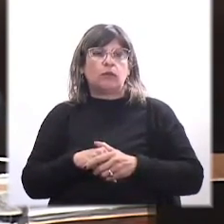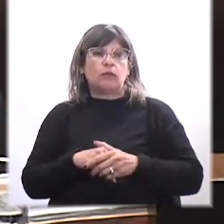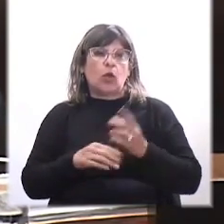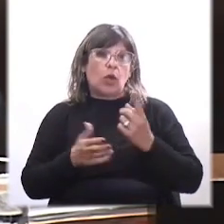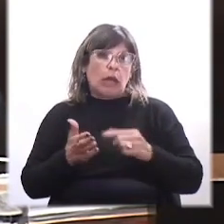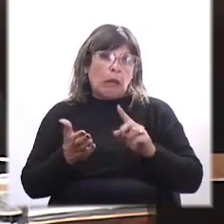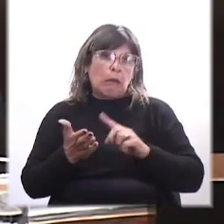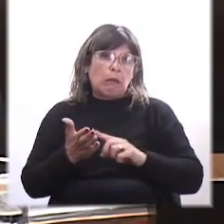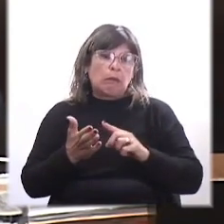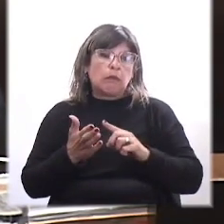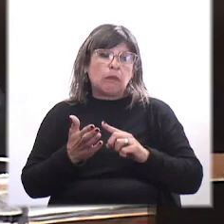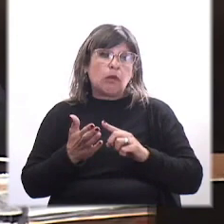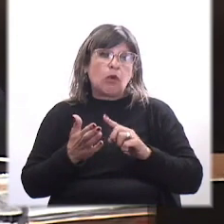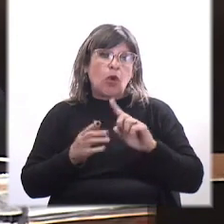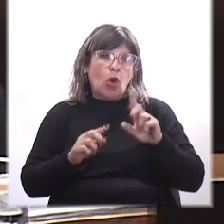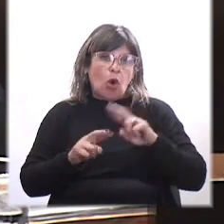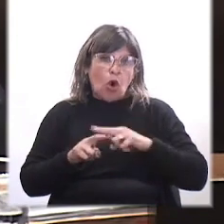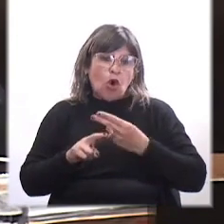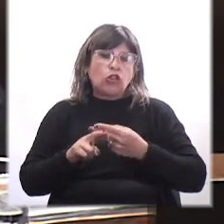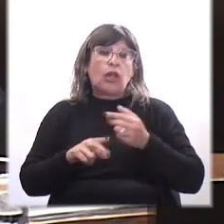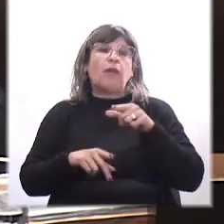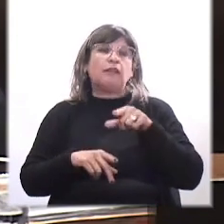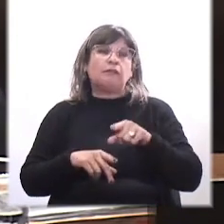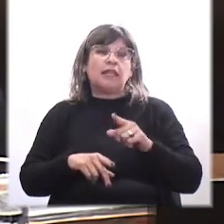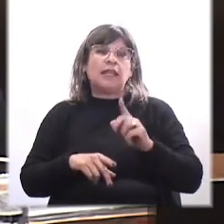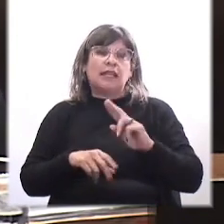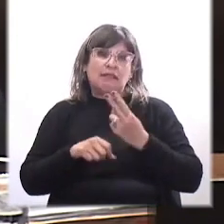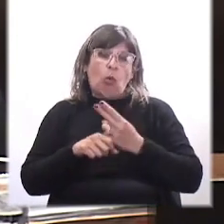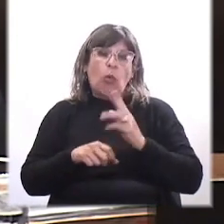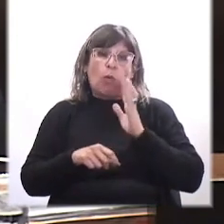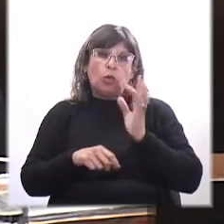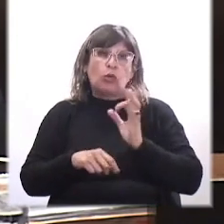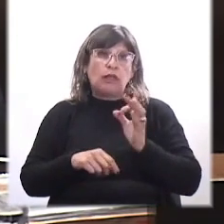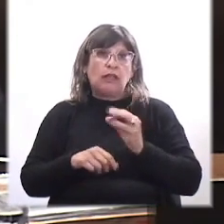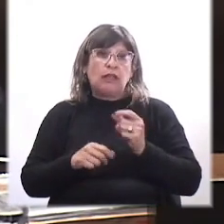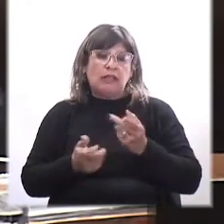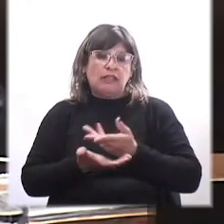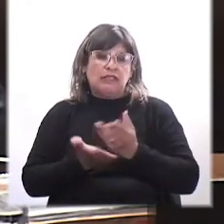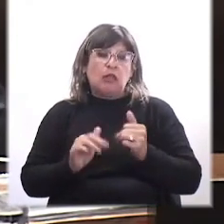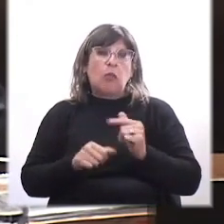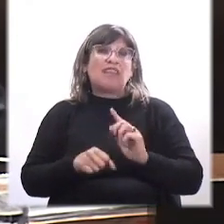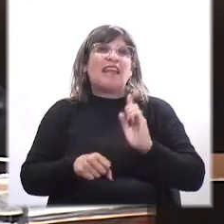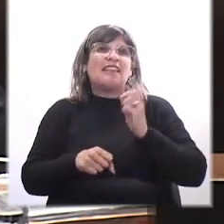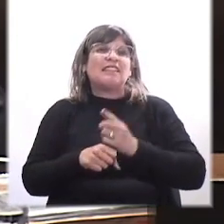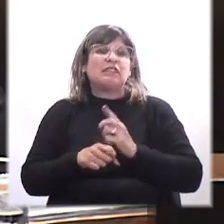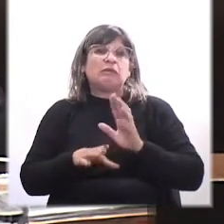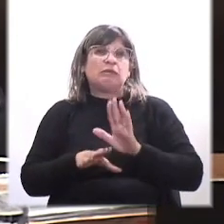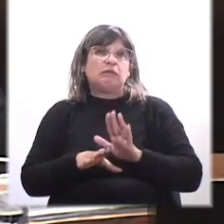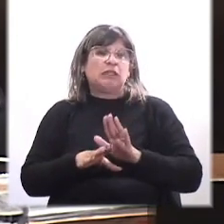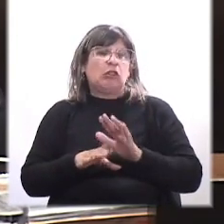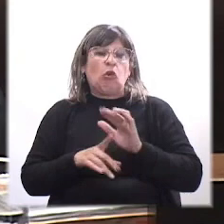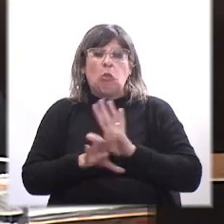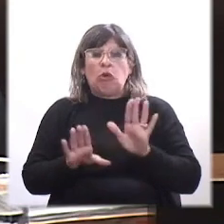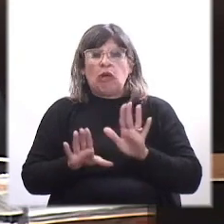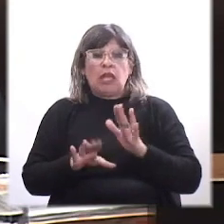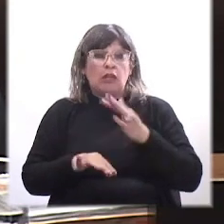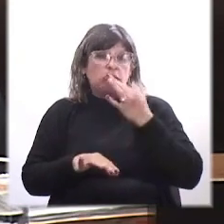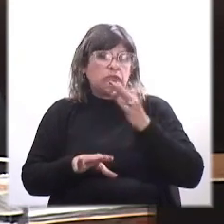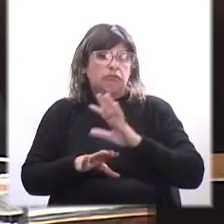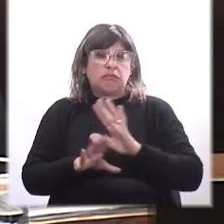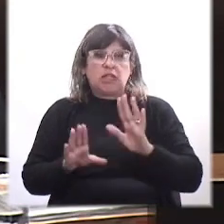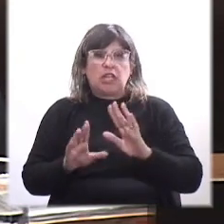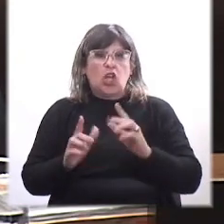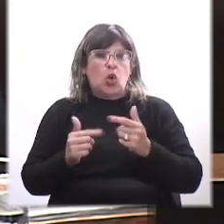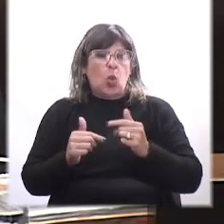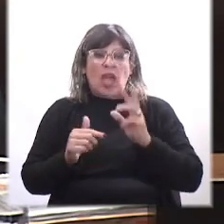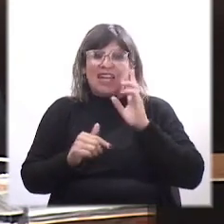más, en esta segunda oportunidad, se demuestran decisiones completamente arbitrarias e irracionales